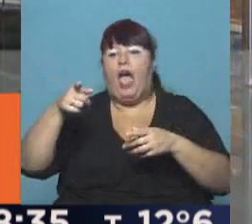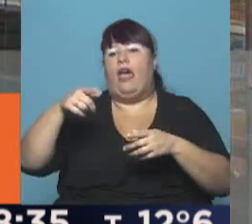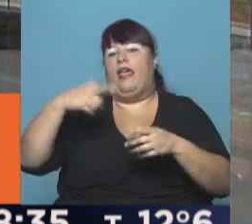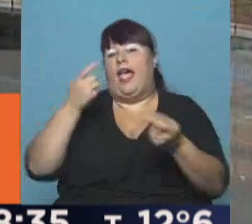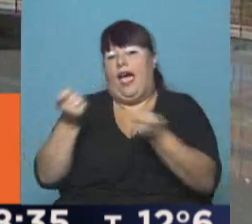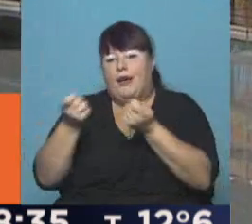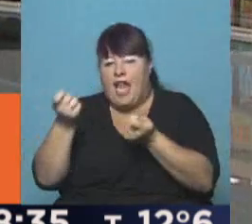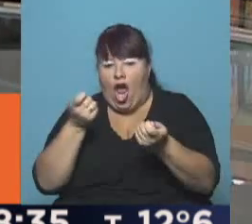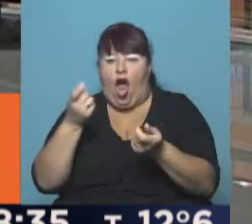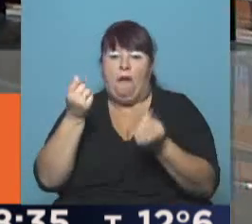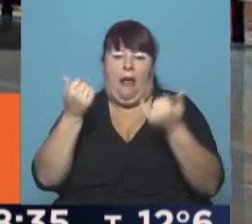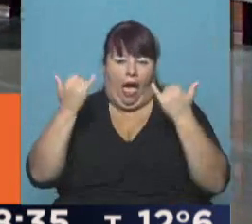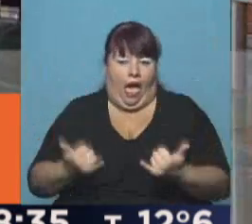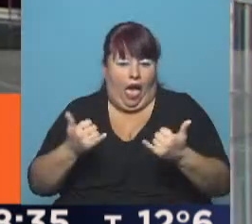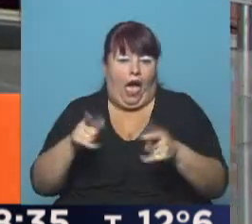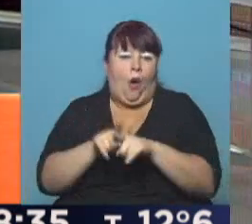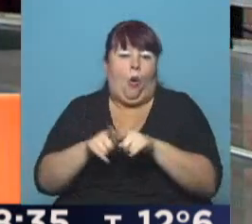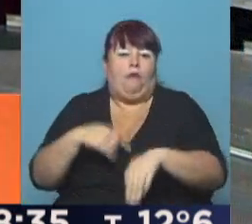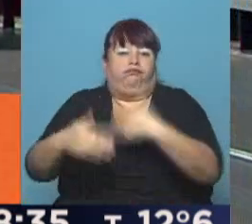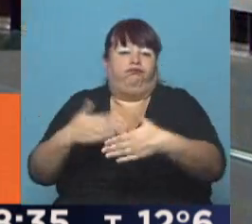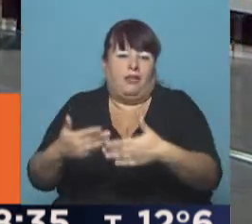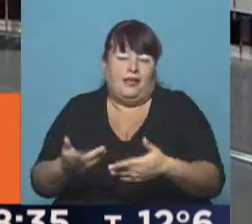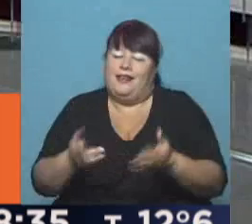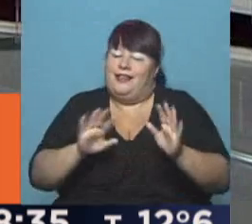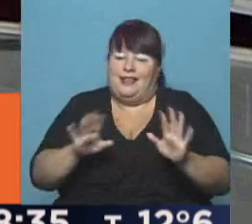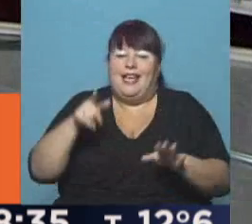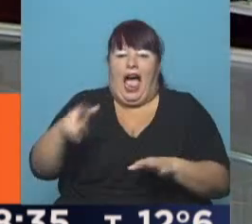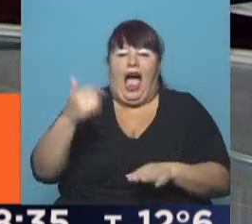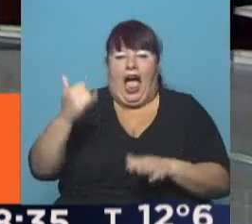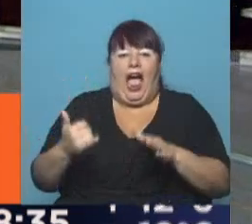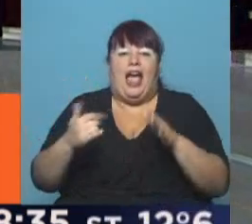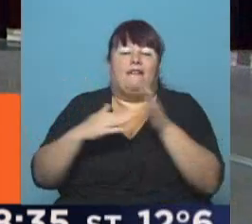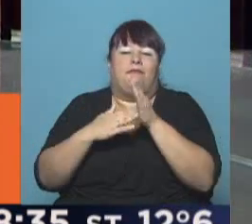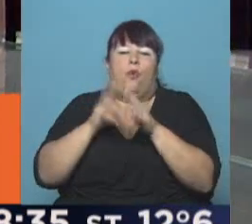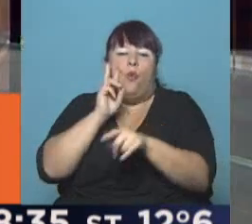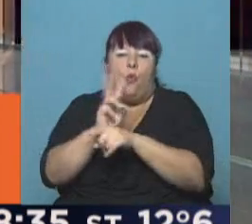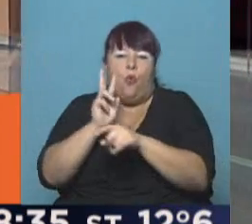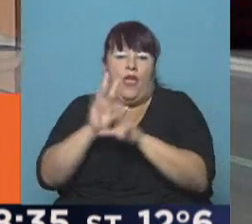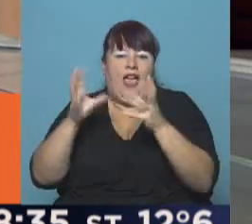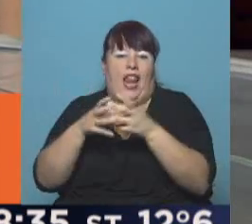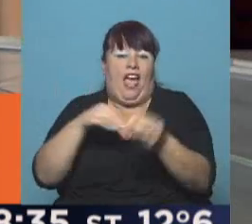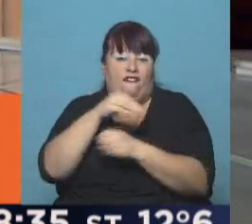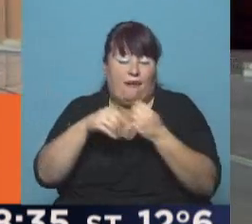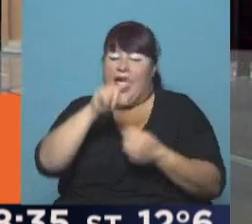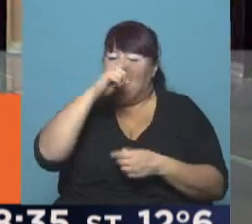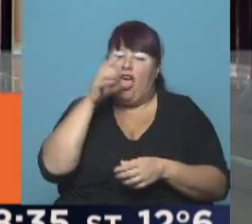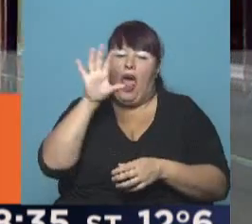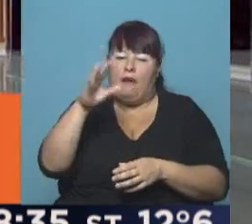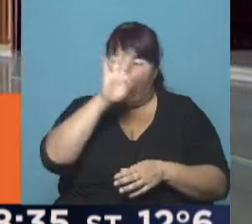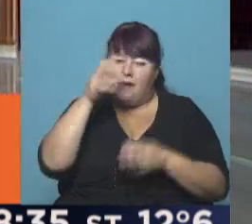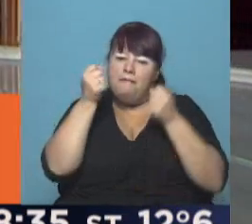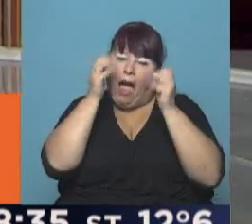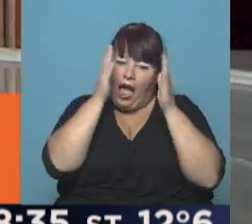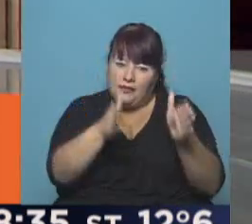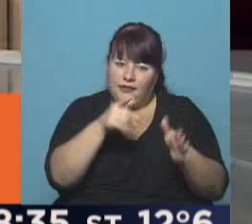lucro del capital como el motor original y tiene como sentido la preservación del núcleo familiar el estado provincial pone mucho